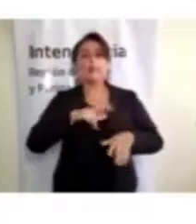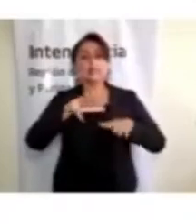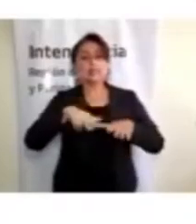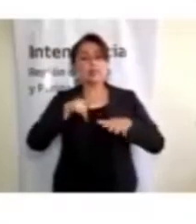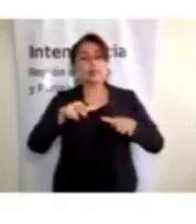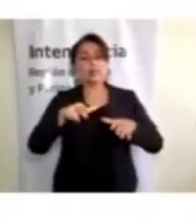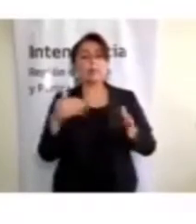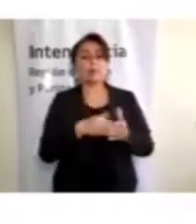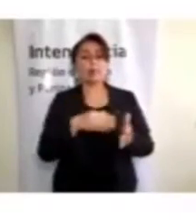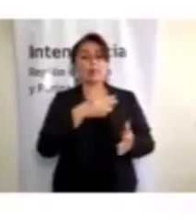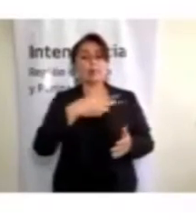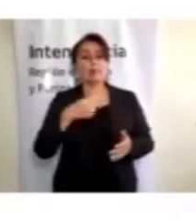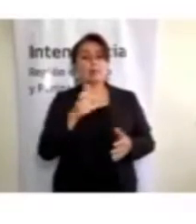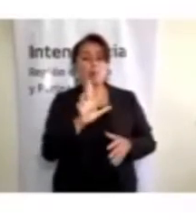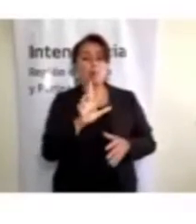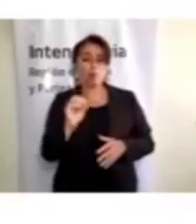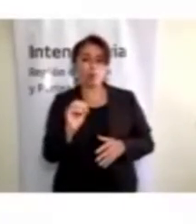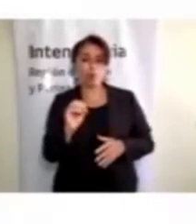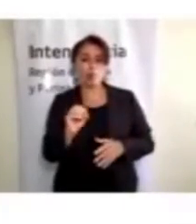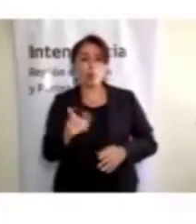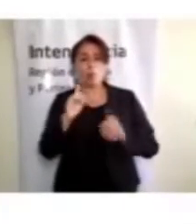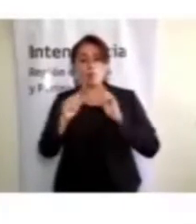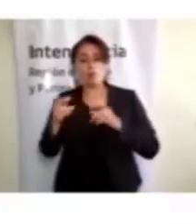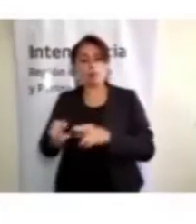18.390 y los exámenes realizados